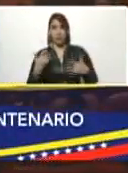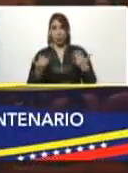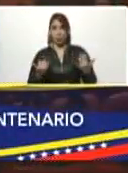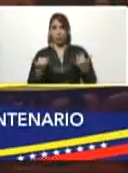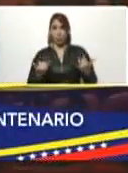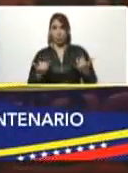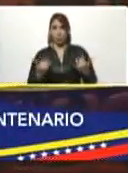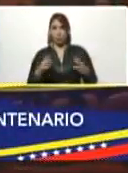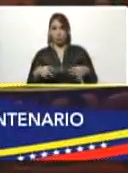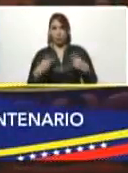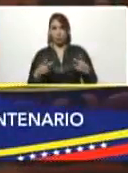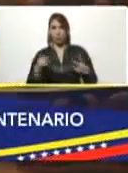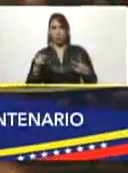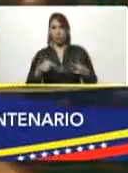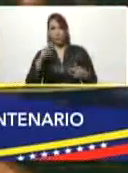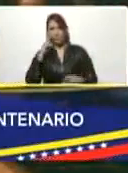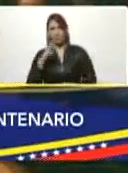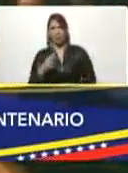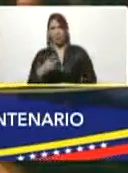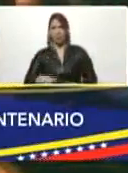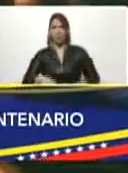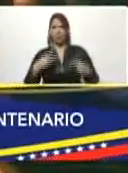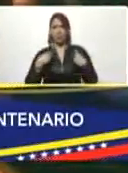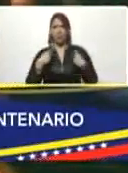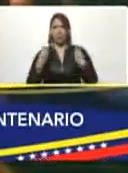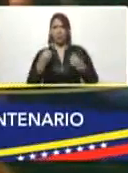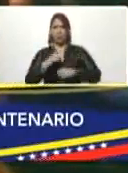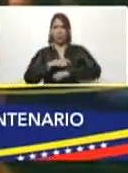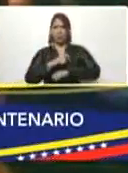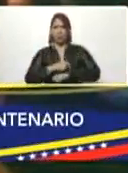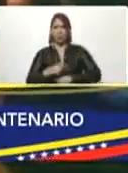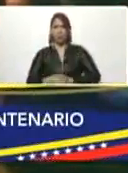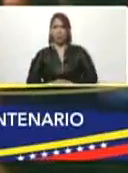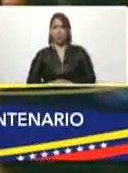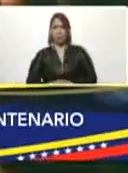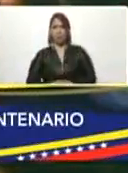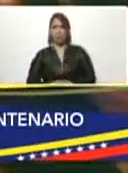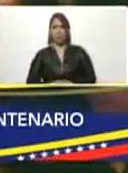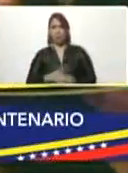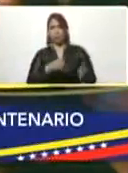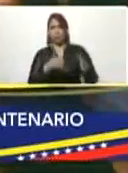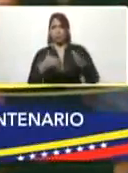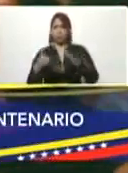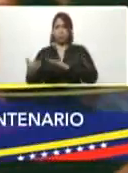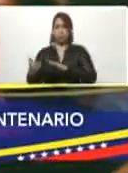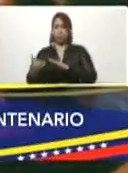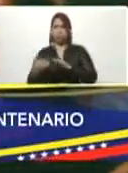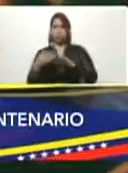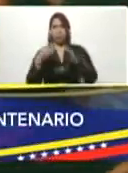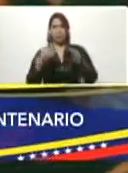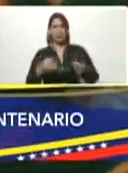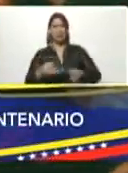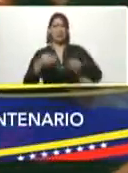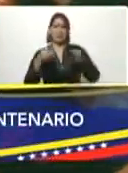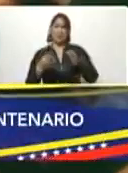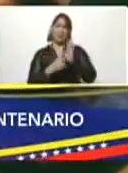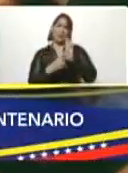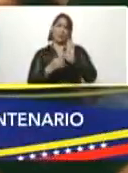que le estalla en la cara a la humanidad de este tiempo, que es el genocidio cotidiano de la verdad y de la